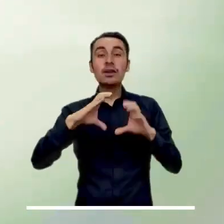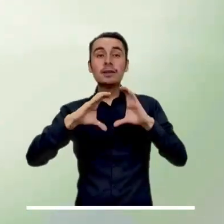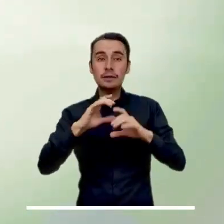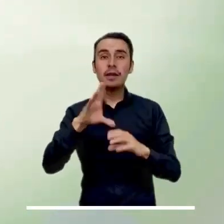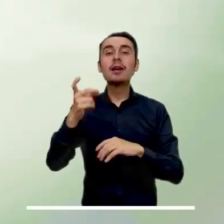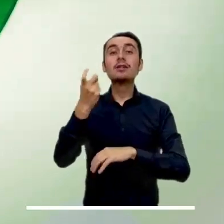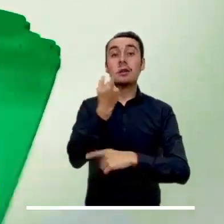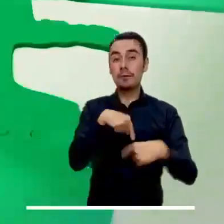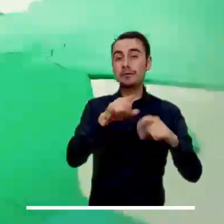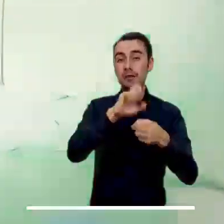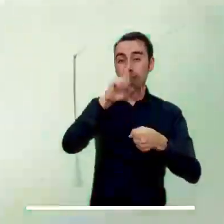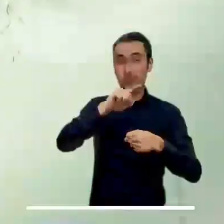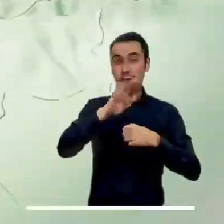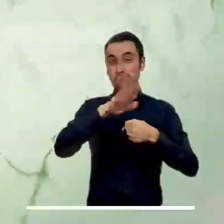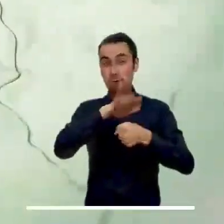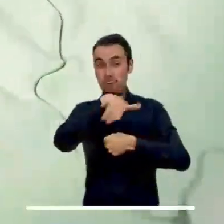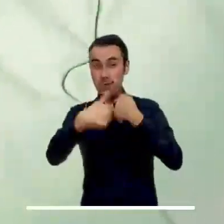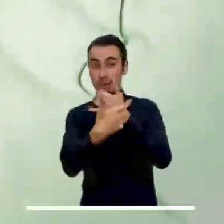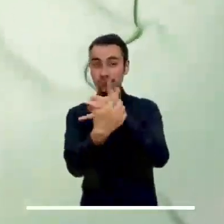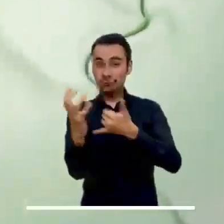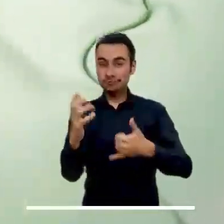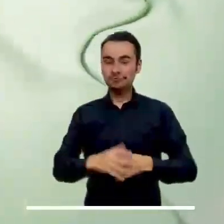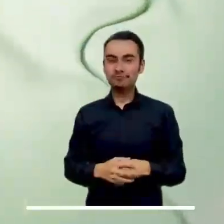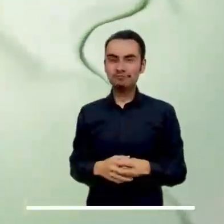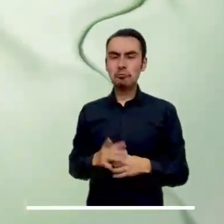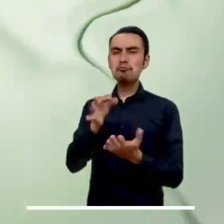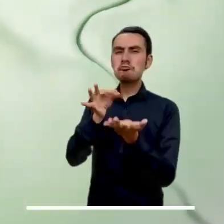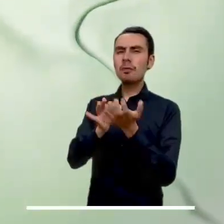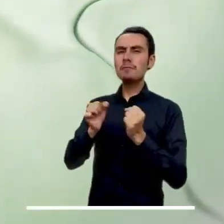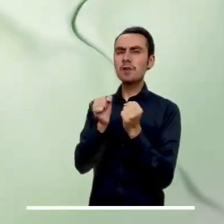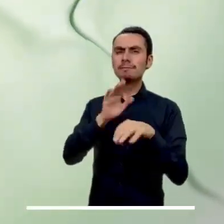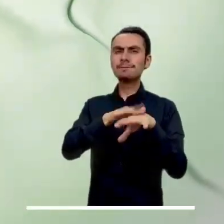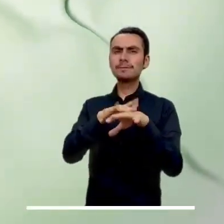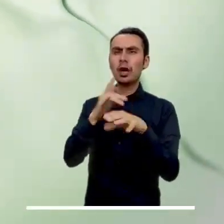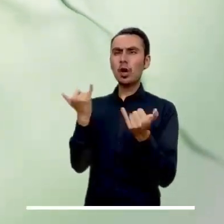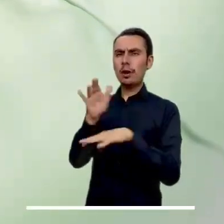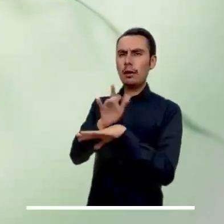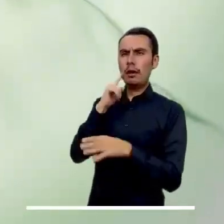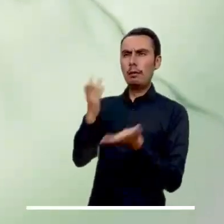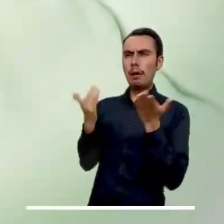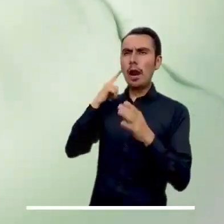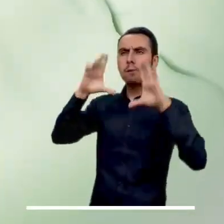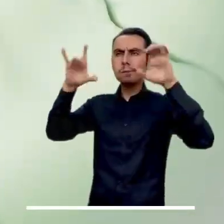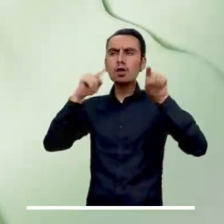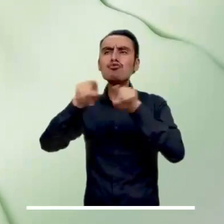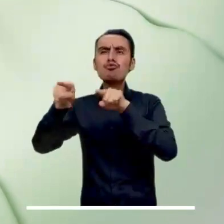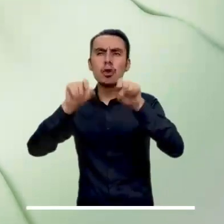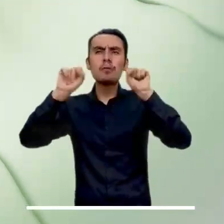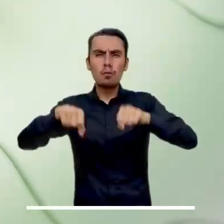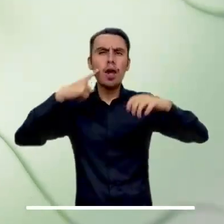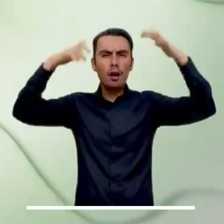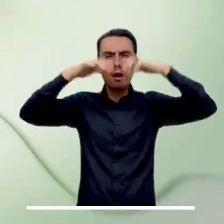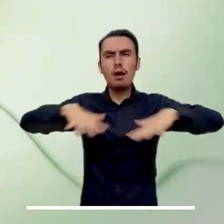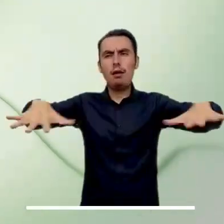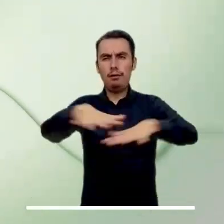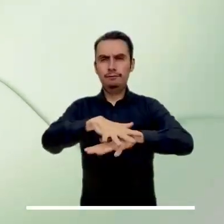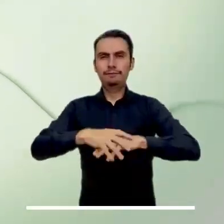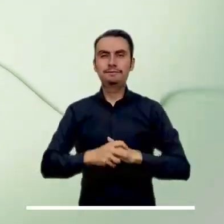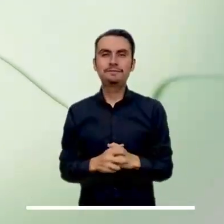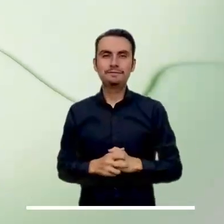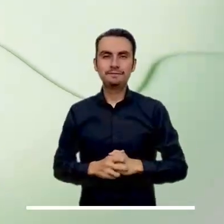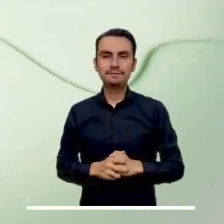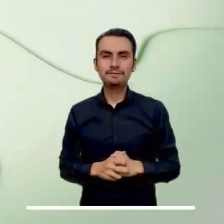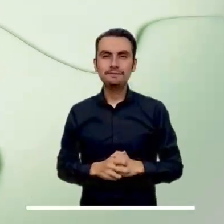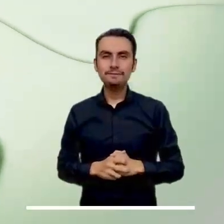En la capital del país se estiman condiciones seminubladas y mayormente secas. La temperatura mínima de la mañana rondaría